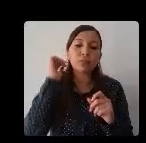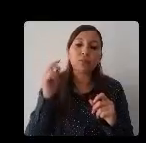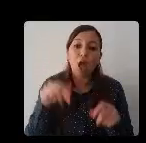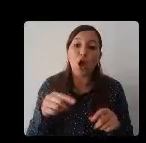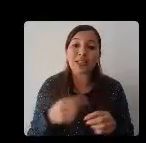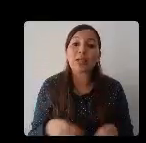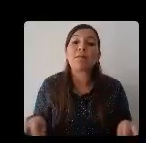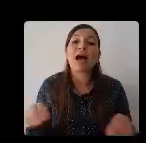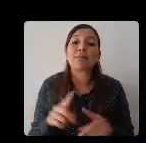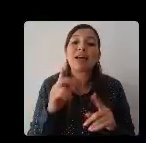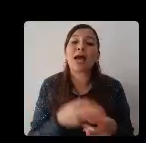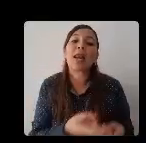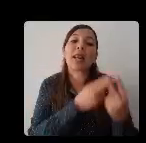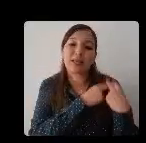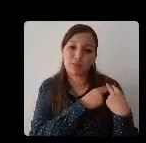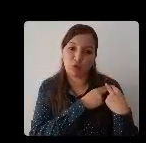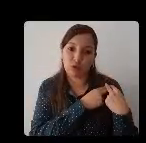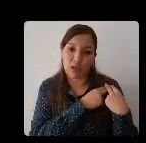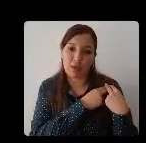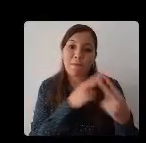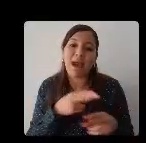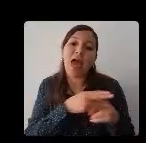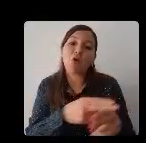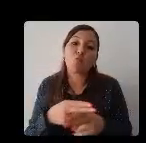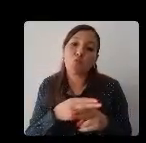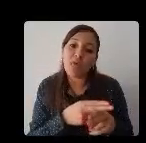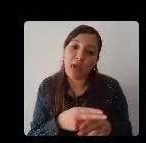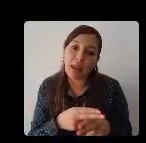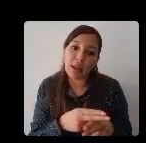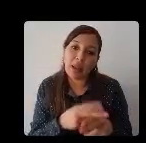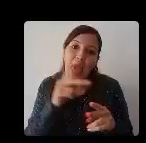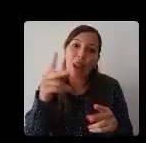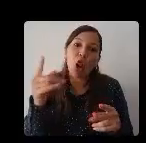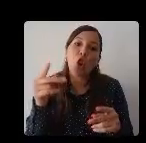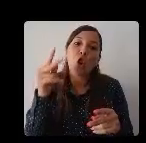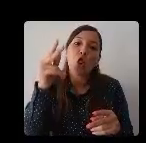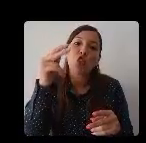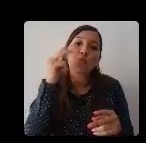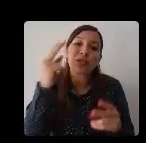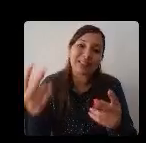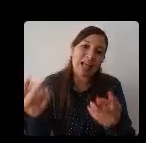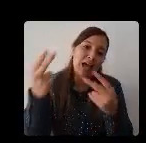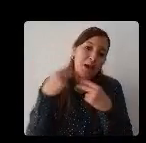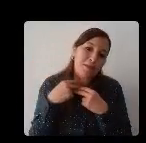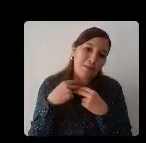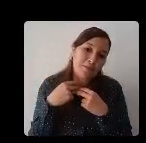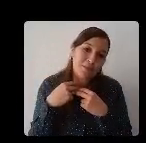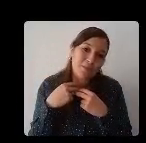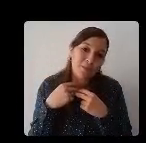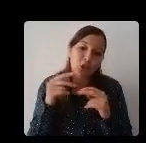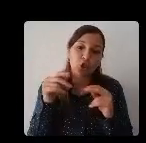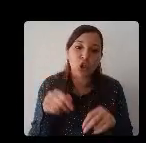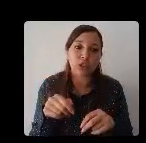acostumbraban a eso. No, le digo, así vamos a acostumbrar. Es parte de la vida ya que estamos. Por eso nos cuidamos hoy, cuidemos, cuidemos, ¿no? Le